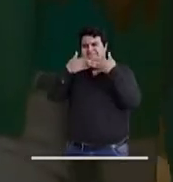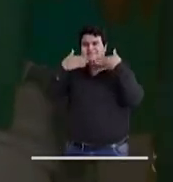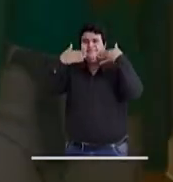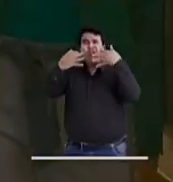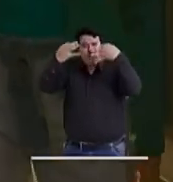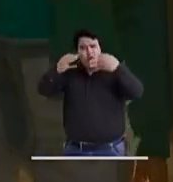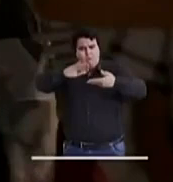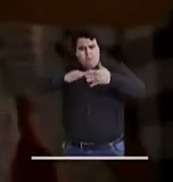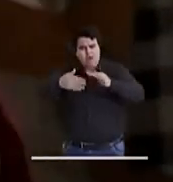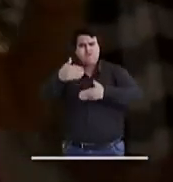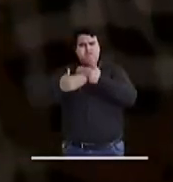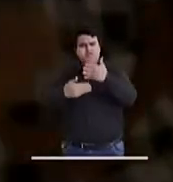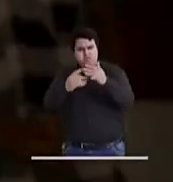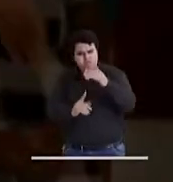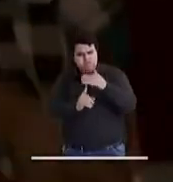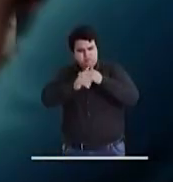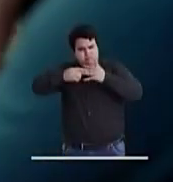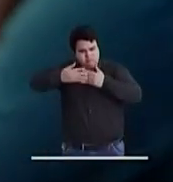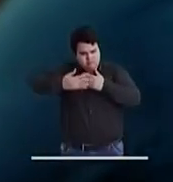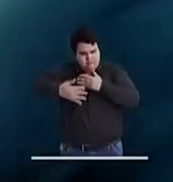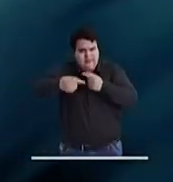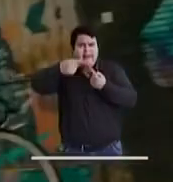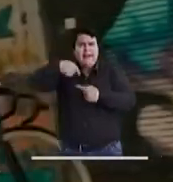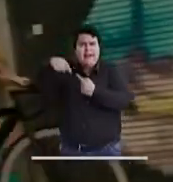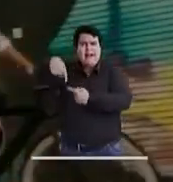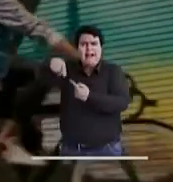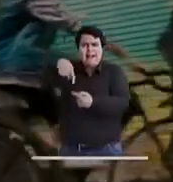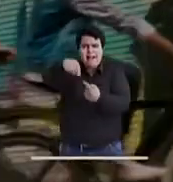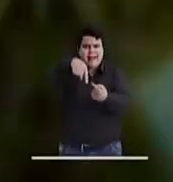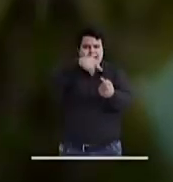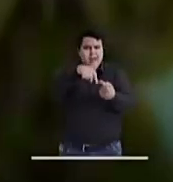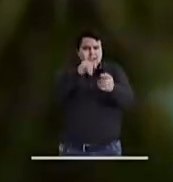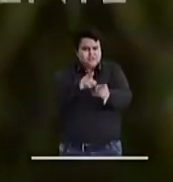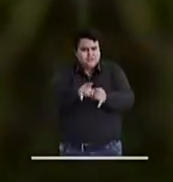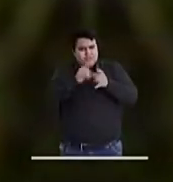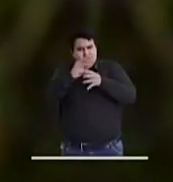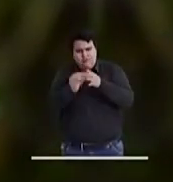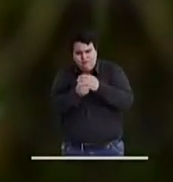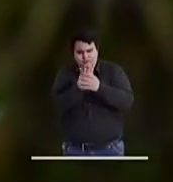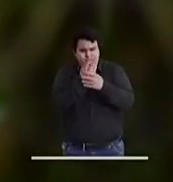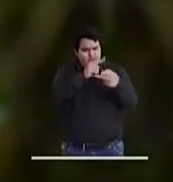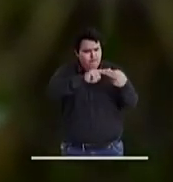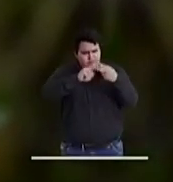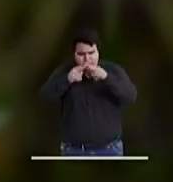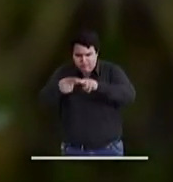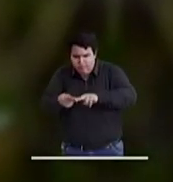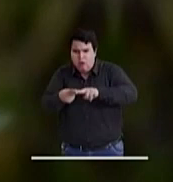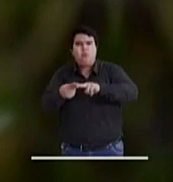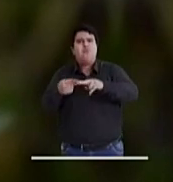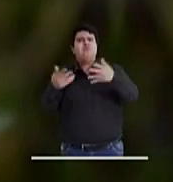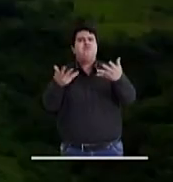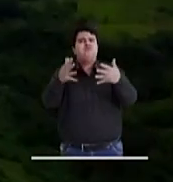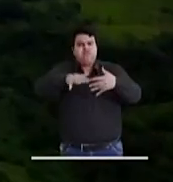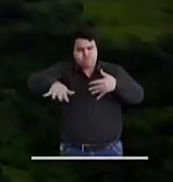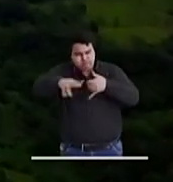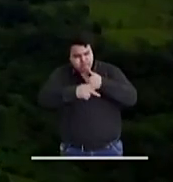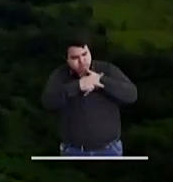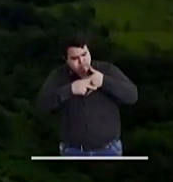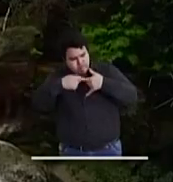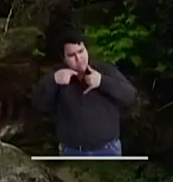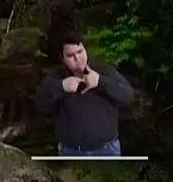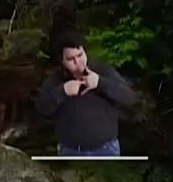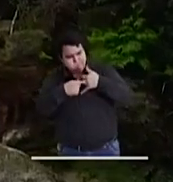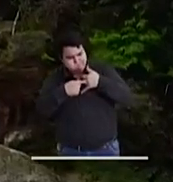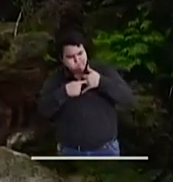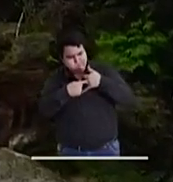que tienen pues como objeto resaltar que el turismo pues también es una forma de construcción de paz